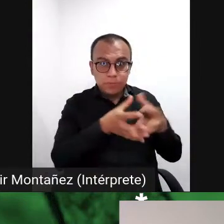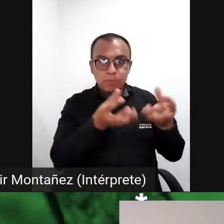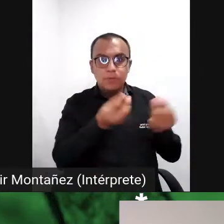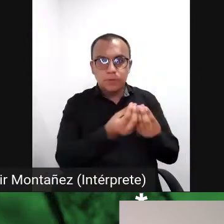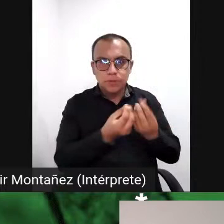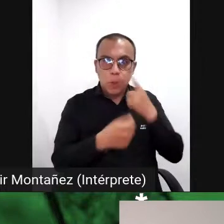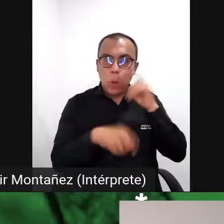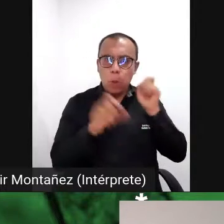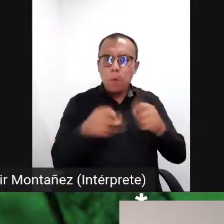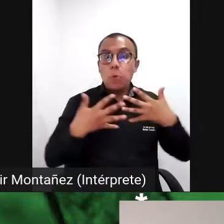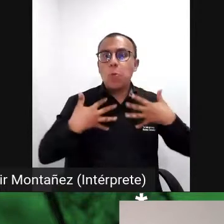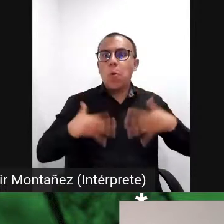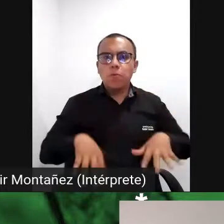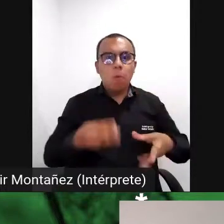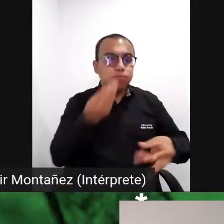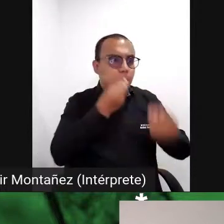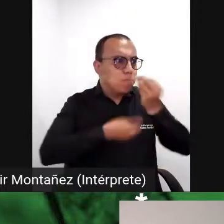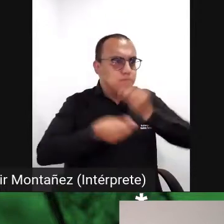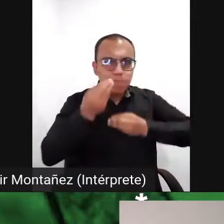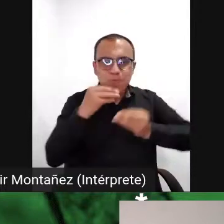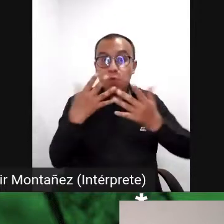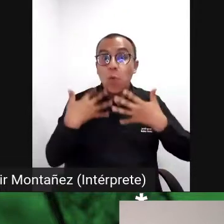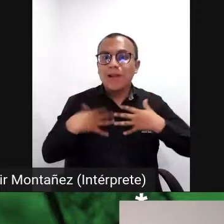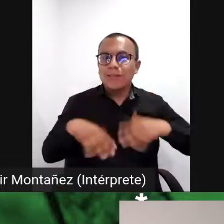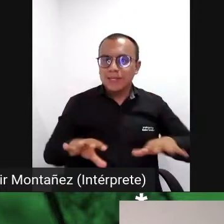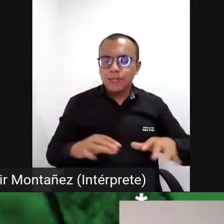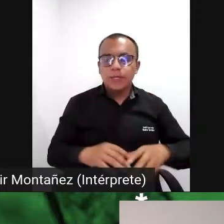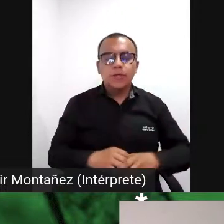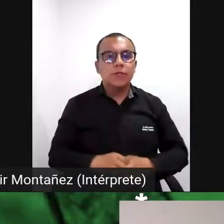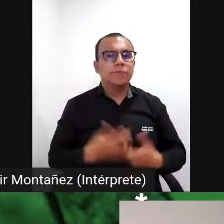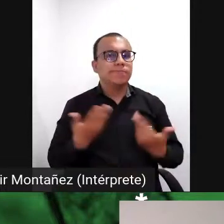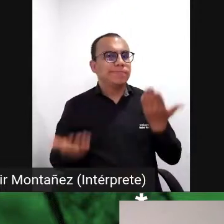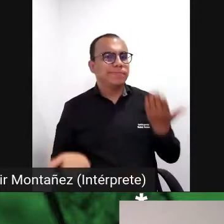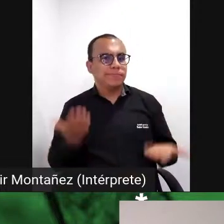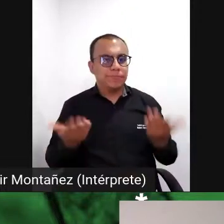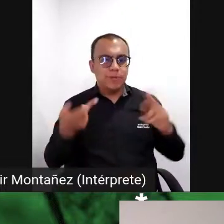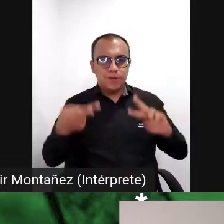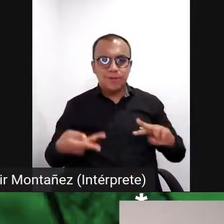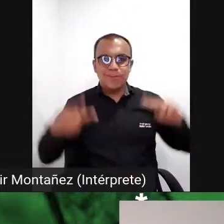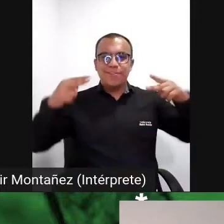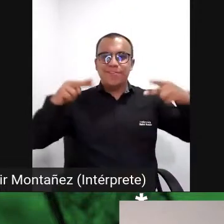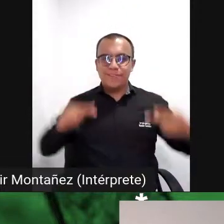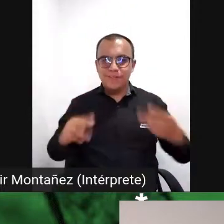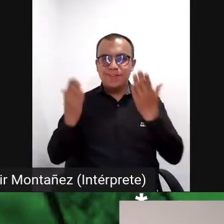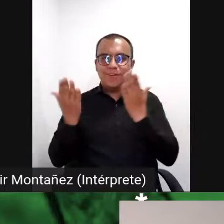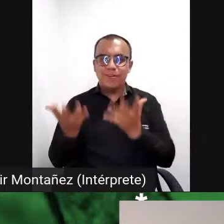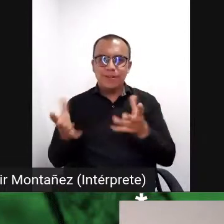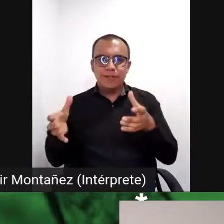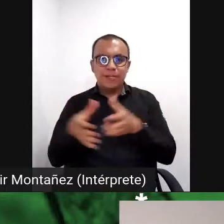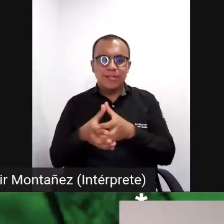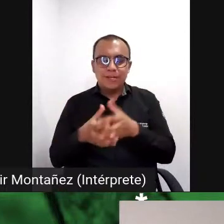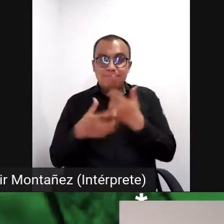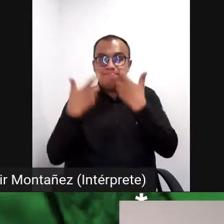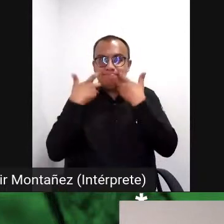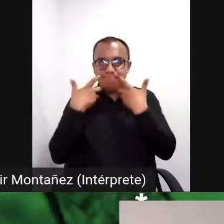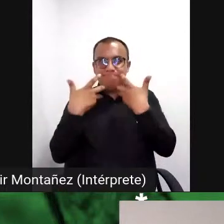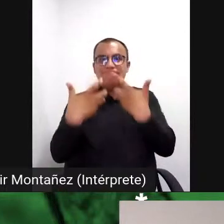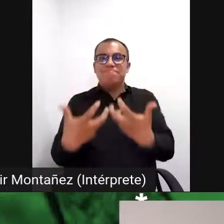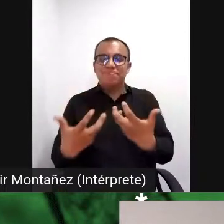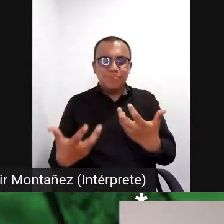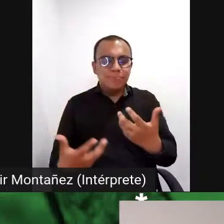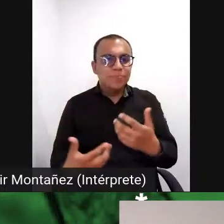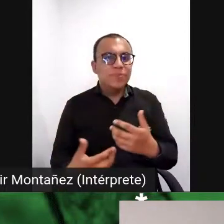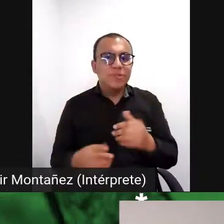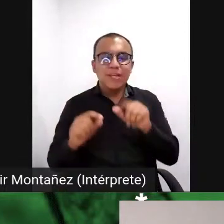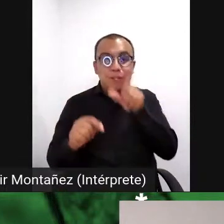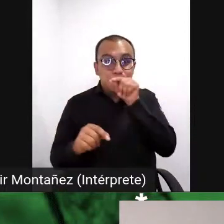pueden comer casi cualquier cosa, mientras que en el otro extremo está, por ejemplo, una cosa tan increíble como el